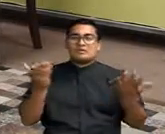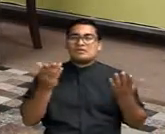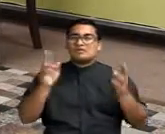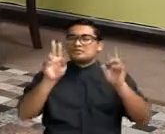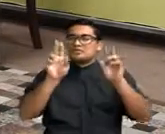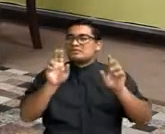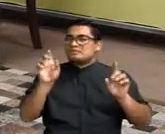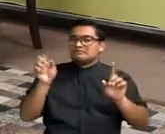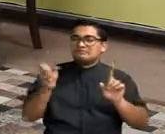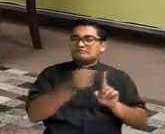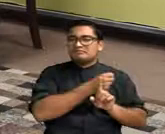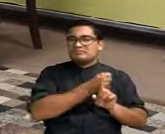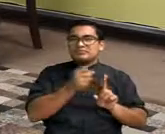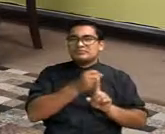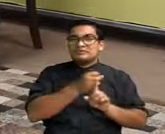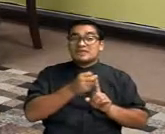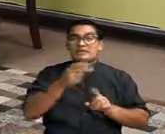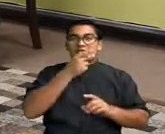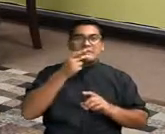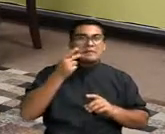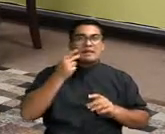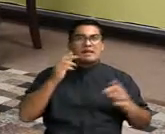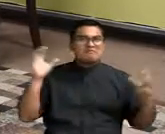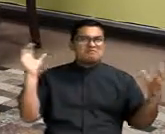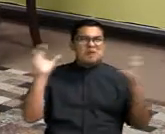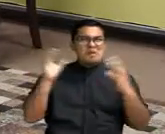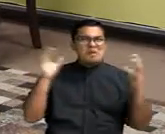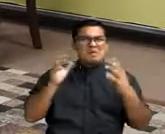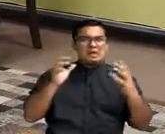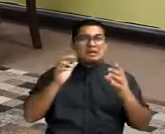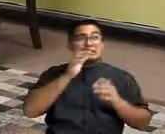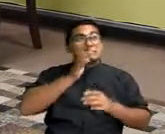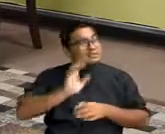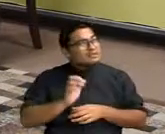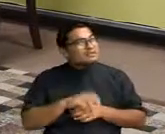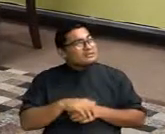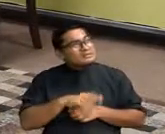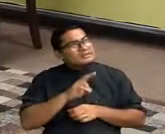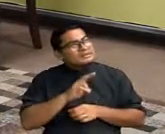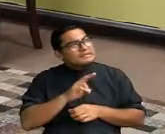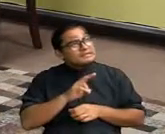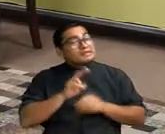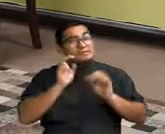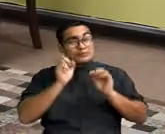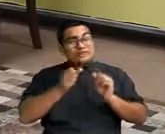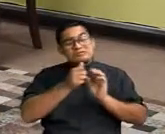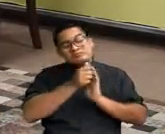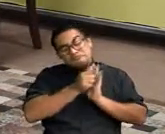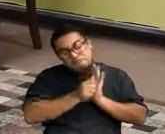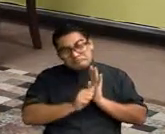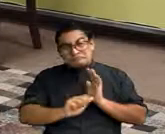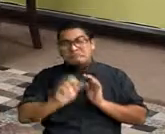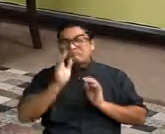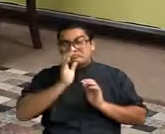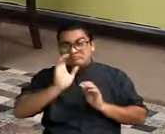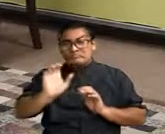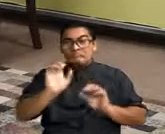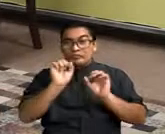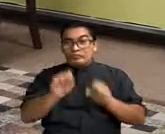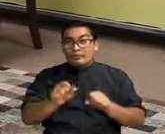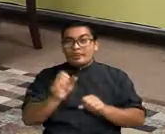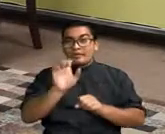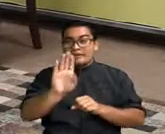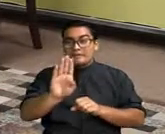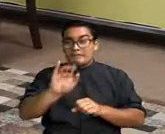en sí, que mire discutir mucho a sus padres de familia, que mire muchas discusiones, puede ser un factor